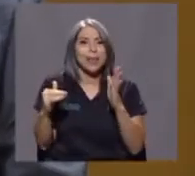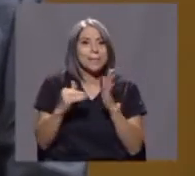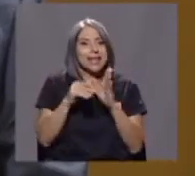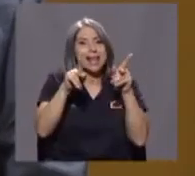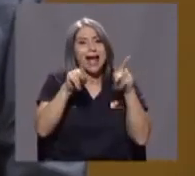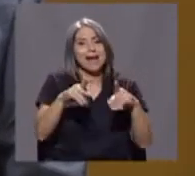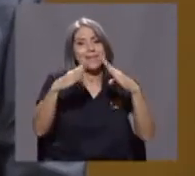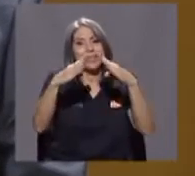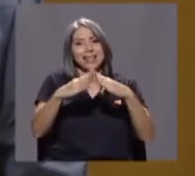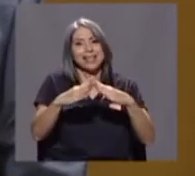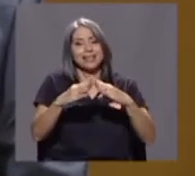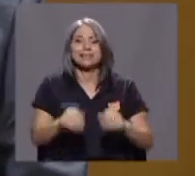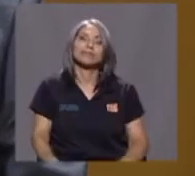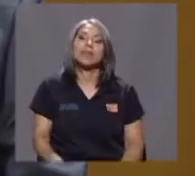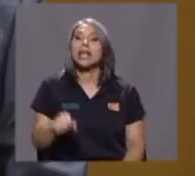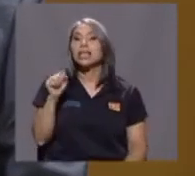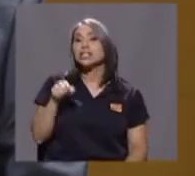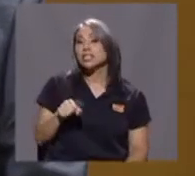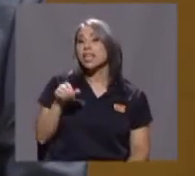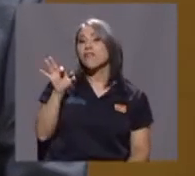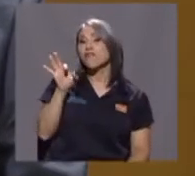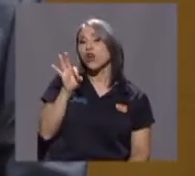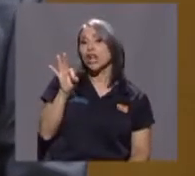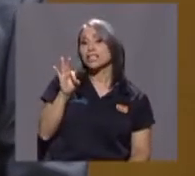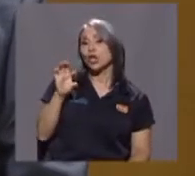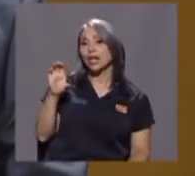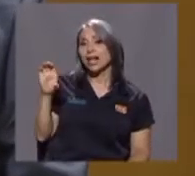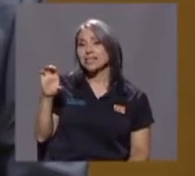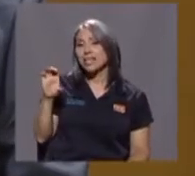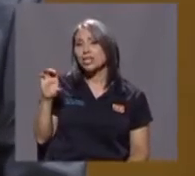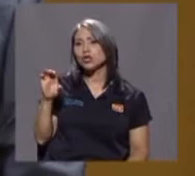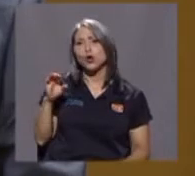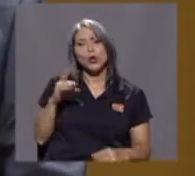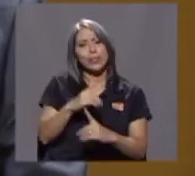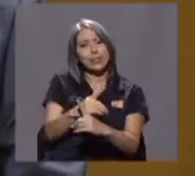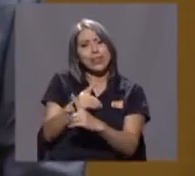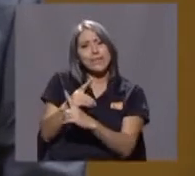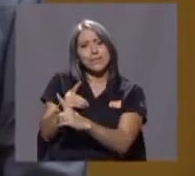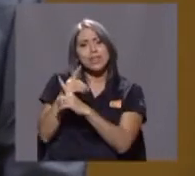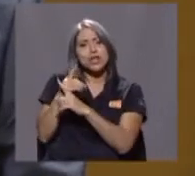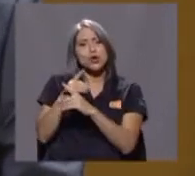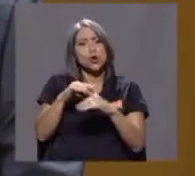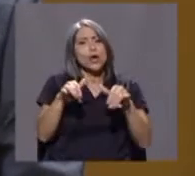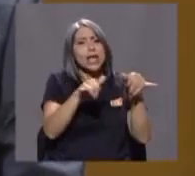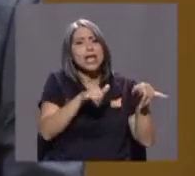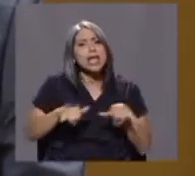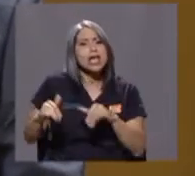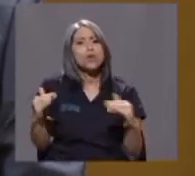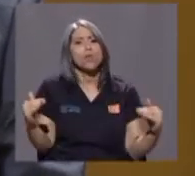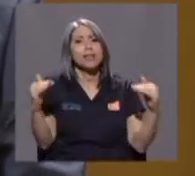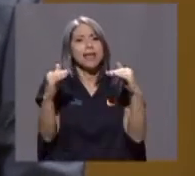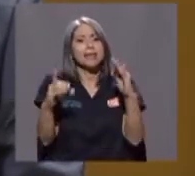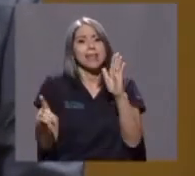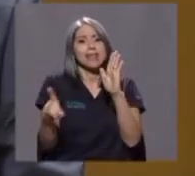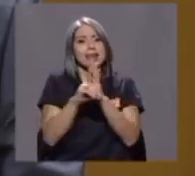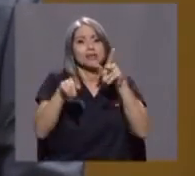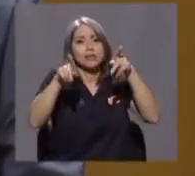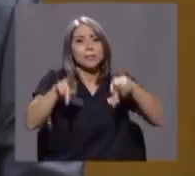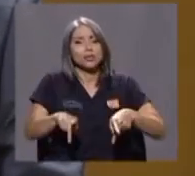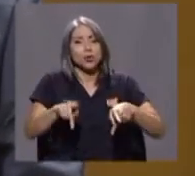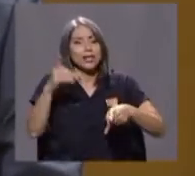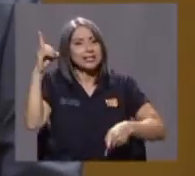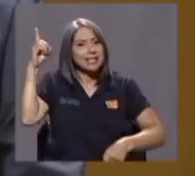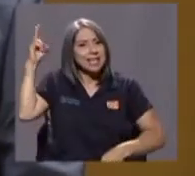importante. Él abogó mucho por la igualdad de los derechos de los indígenas, y fue efectivamente